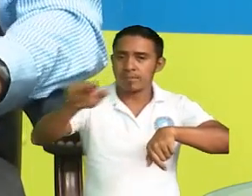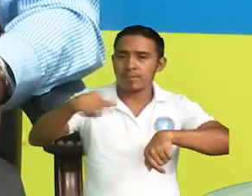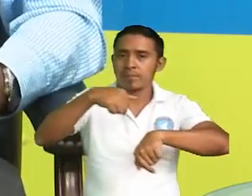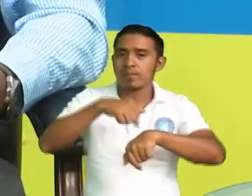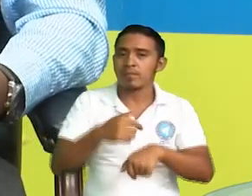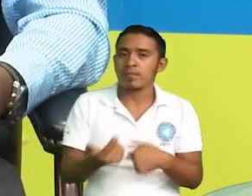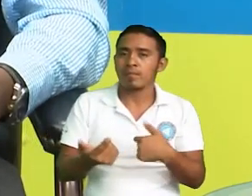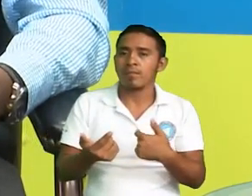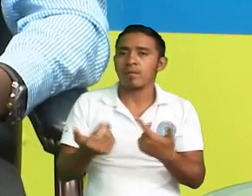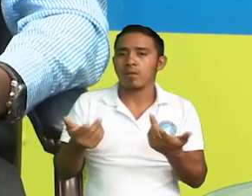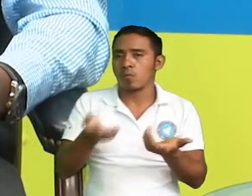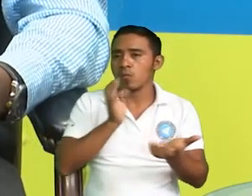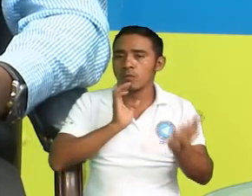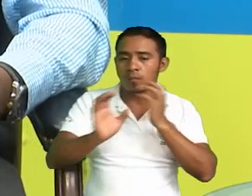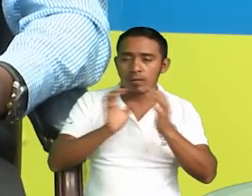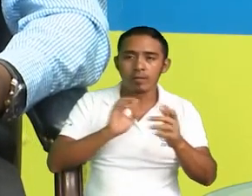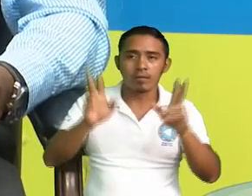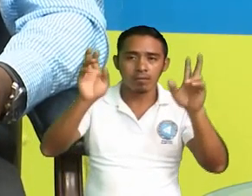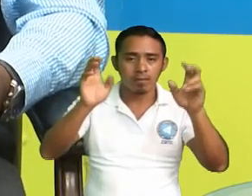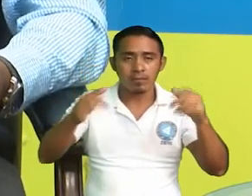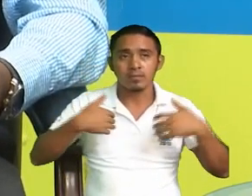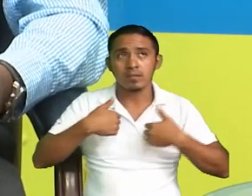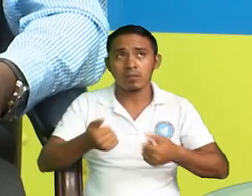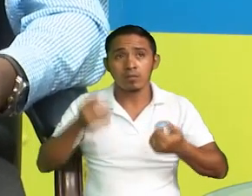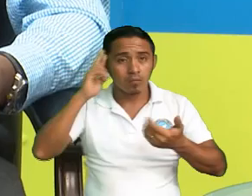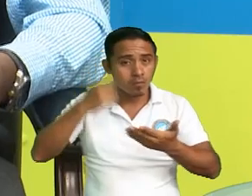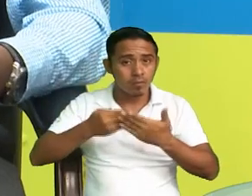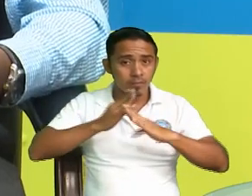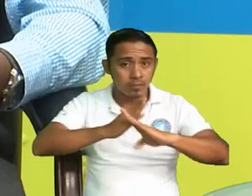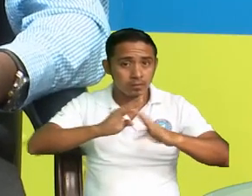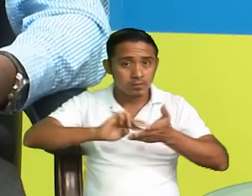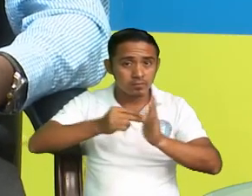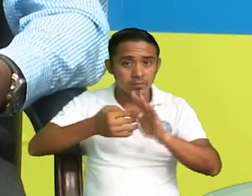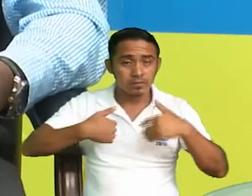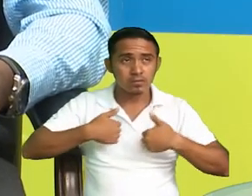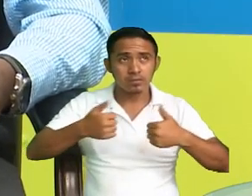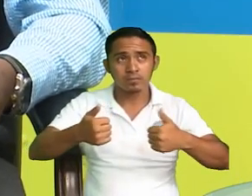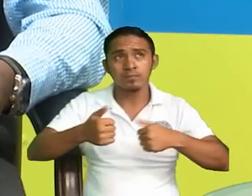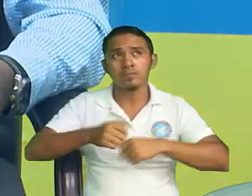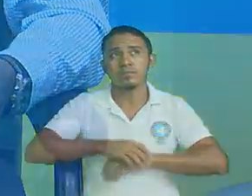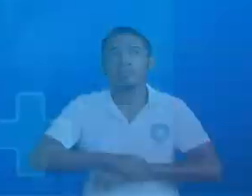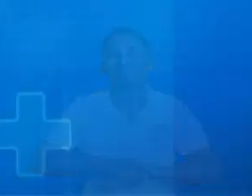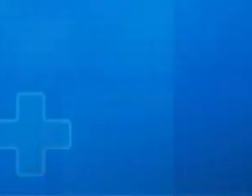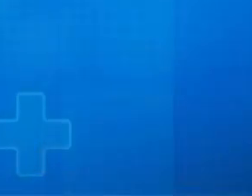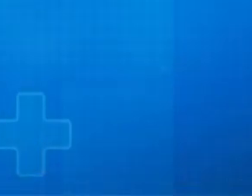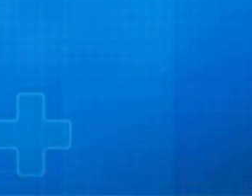seguir conversando sobre temas de salud. Y recuerde que prevenir también es salud.